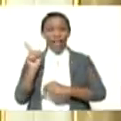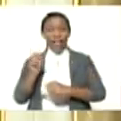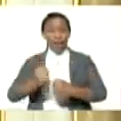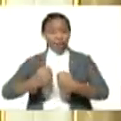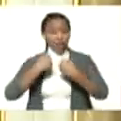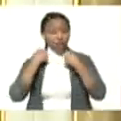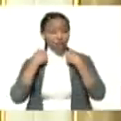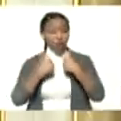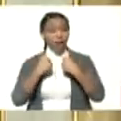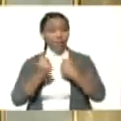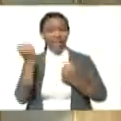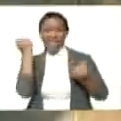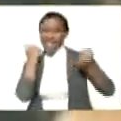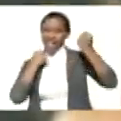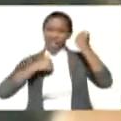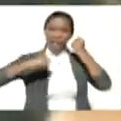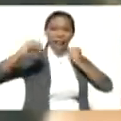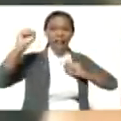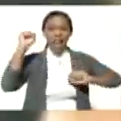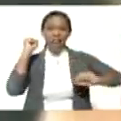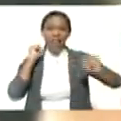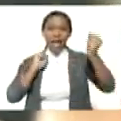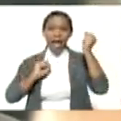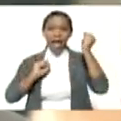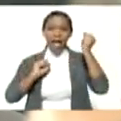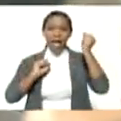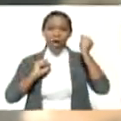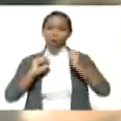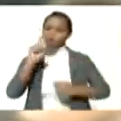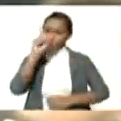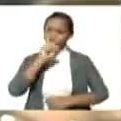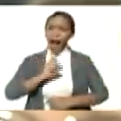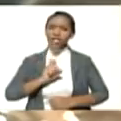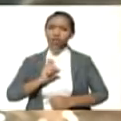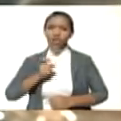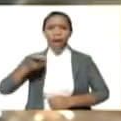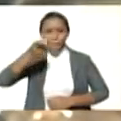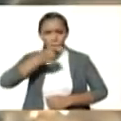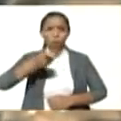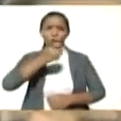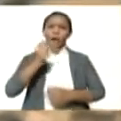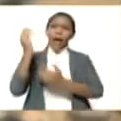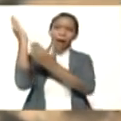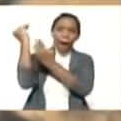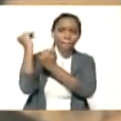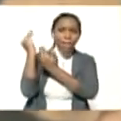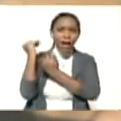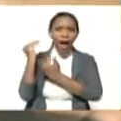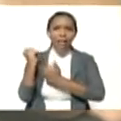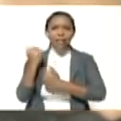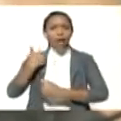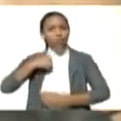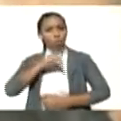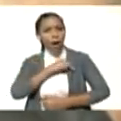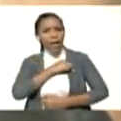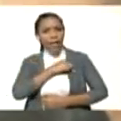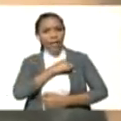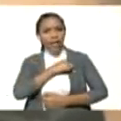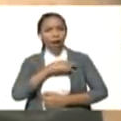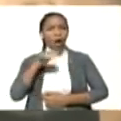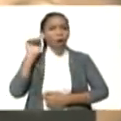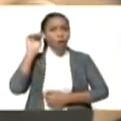intenso de rebeldía, fue un año de búsqueda de esperanza para nuestra generación,